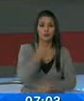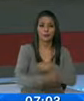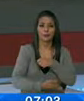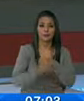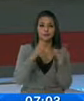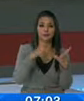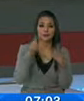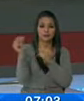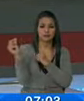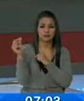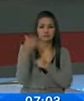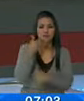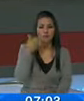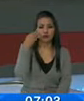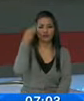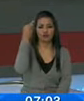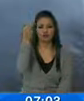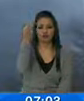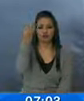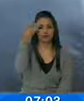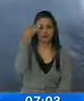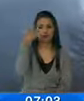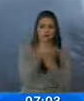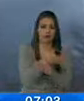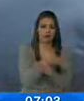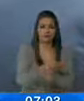mejor futuro. Veamos.